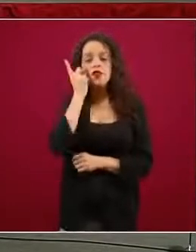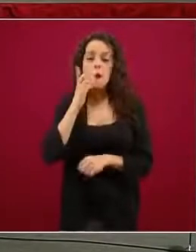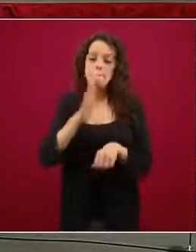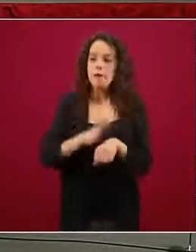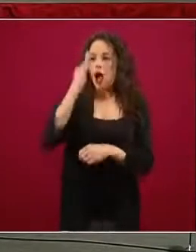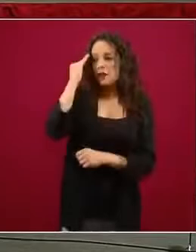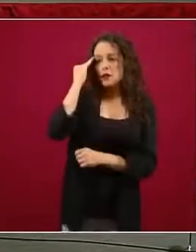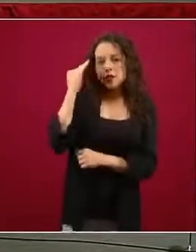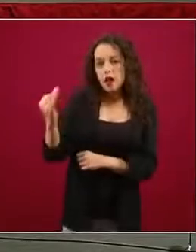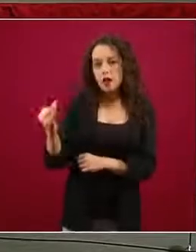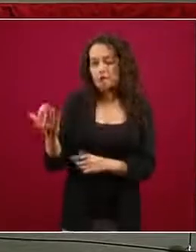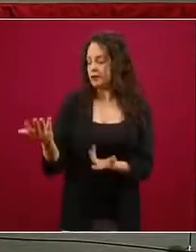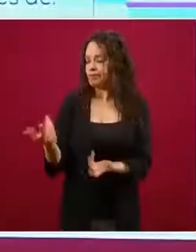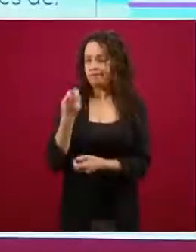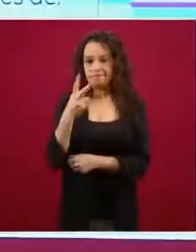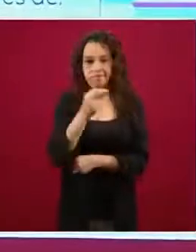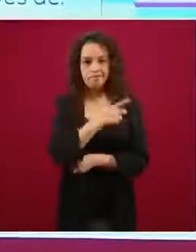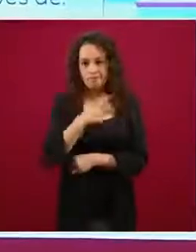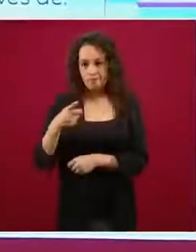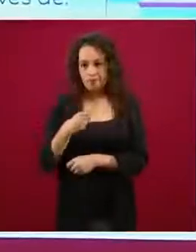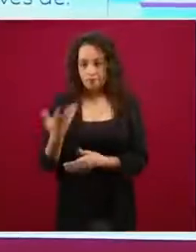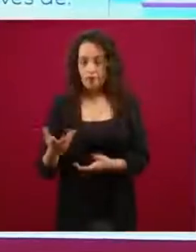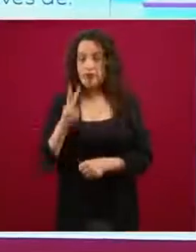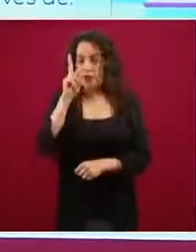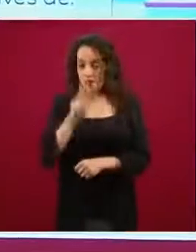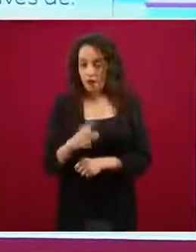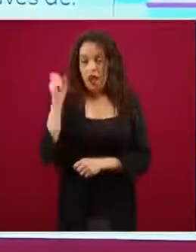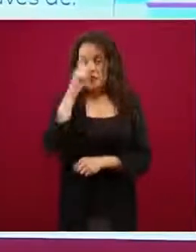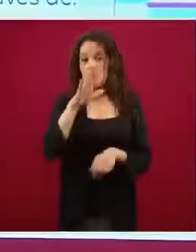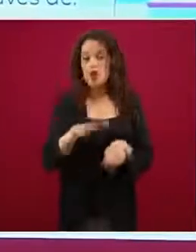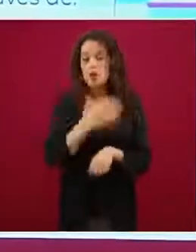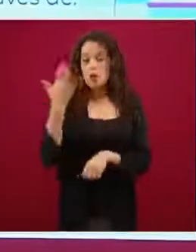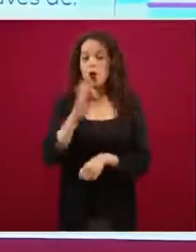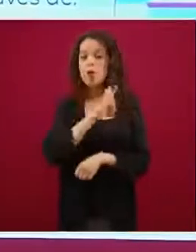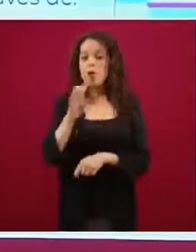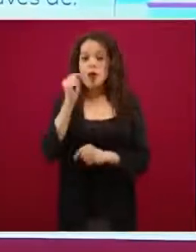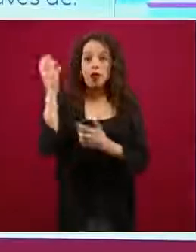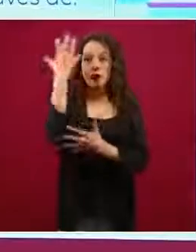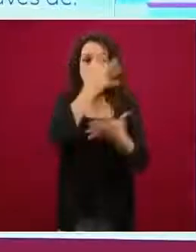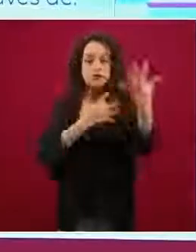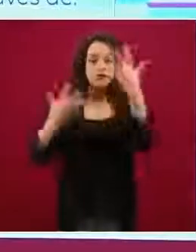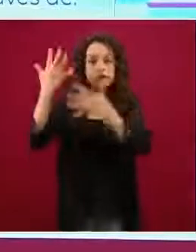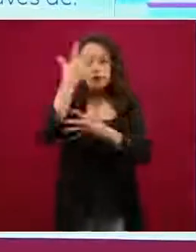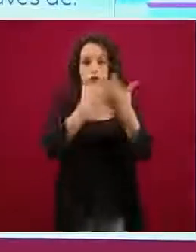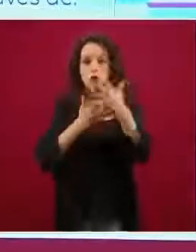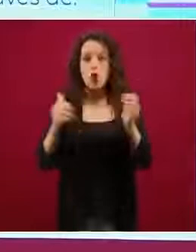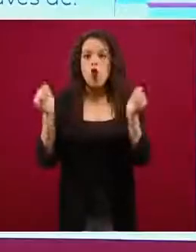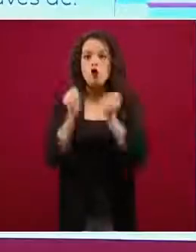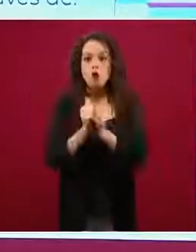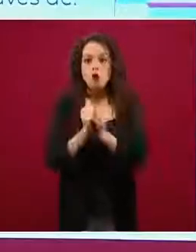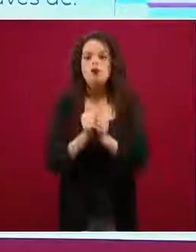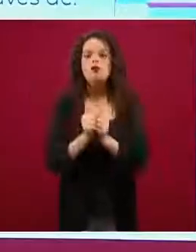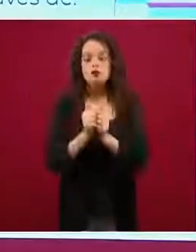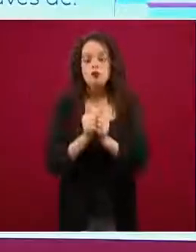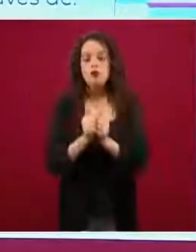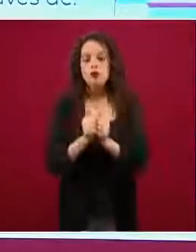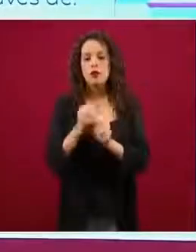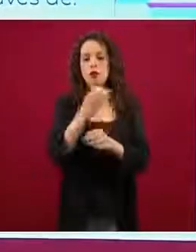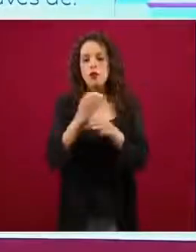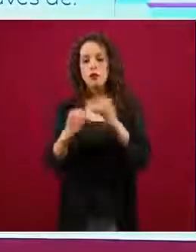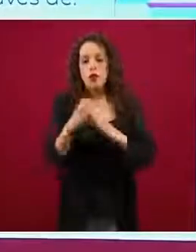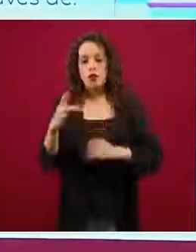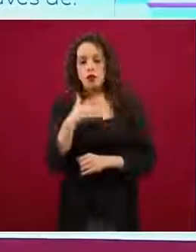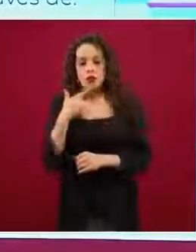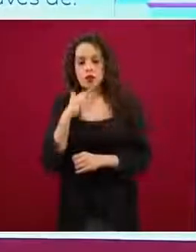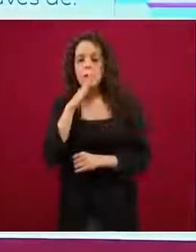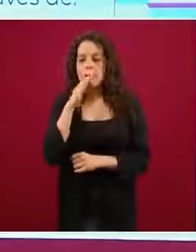algo complejo porque esto también se puede confundir con los síntomas de COVID en adultos mayores, porque no forzosamente se